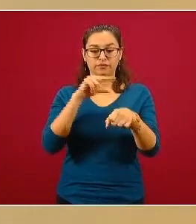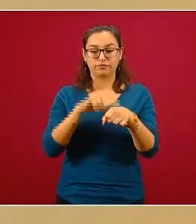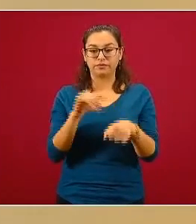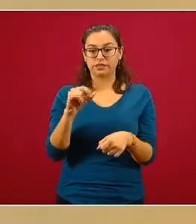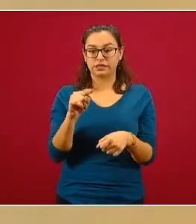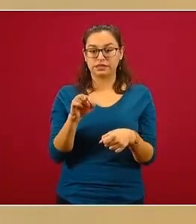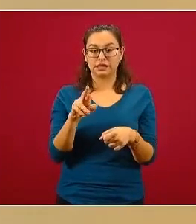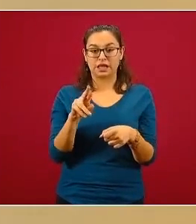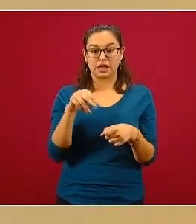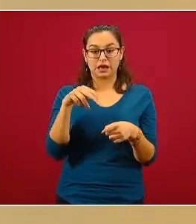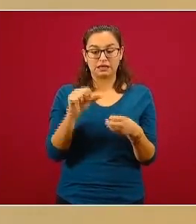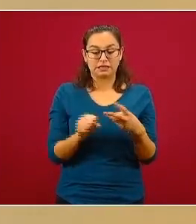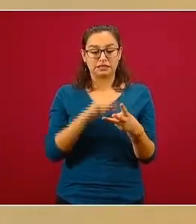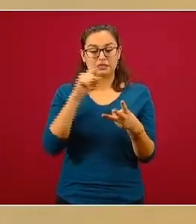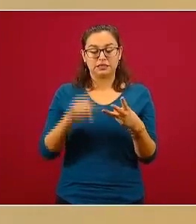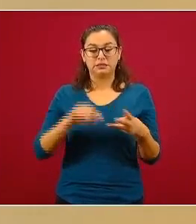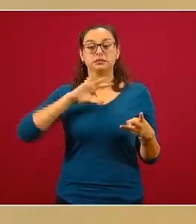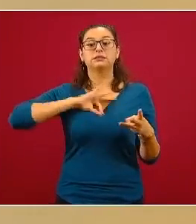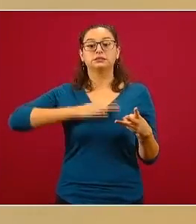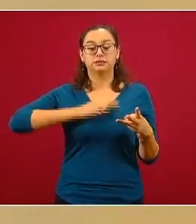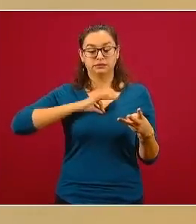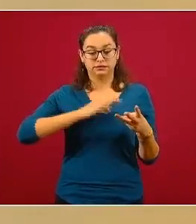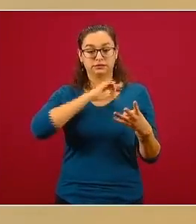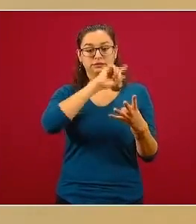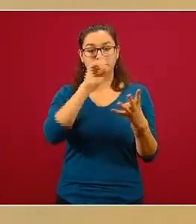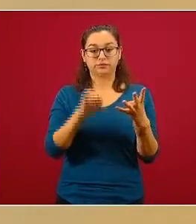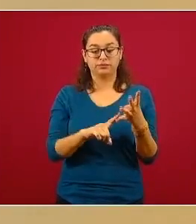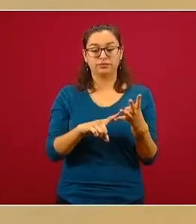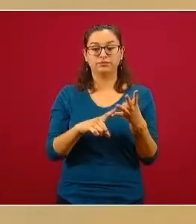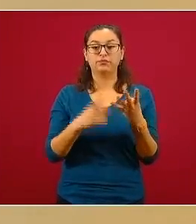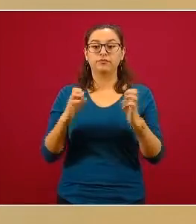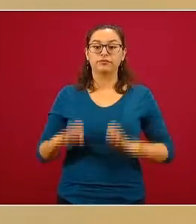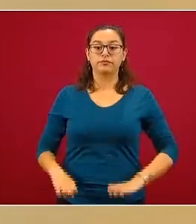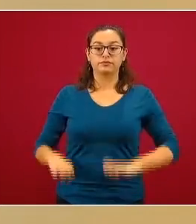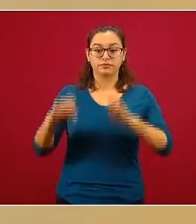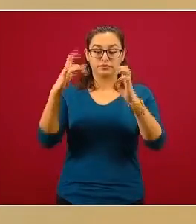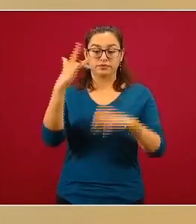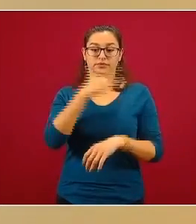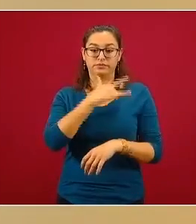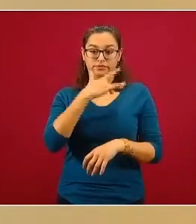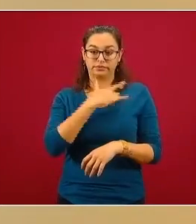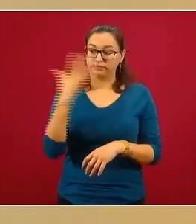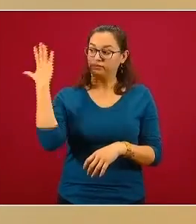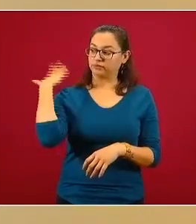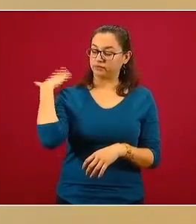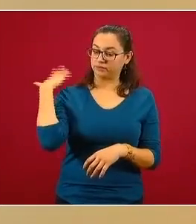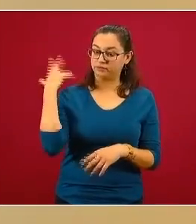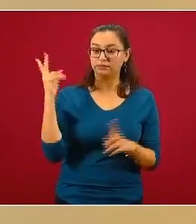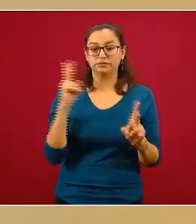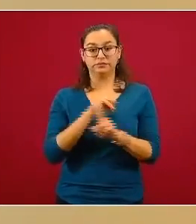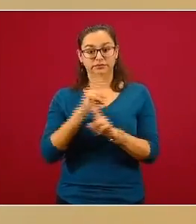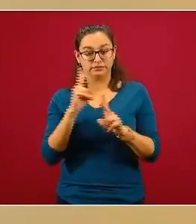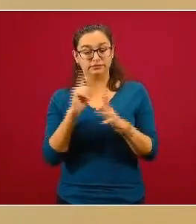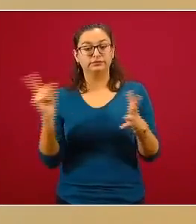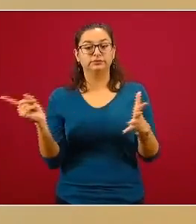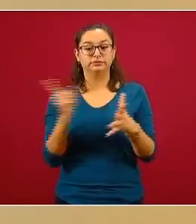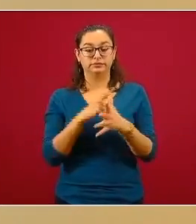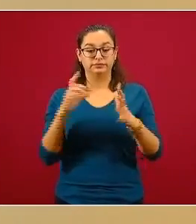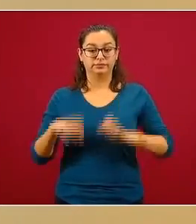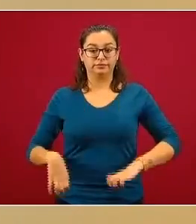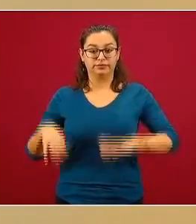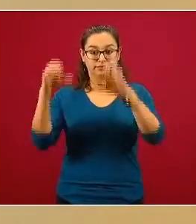interna, el edificio de infectología, la torre de cardiología, neumología y angiología y la